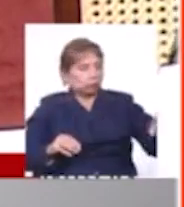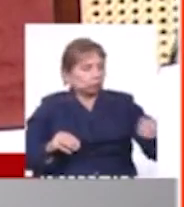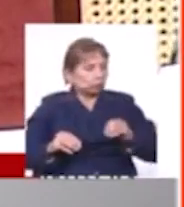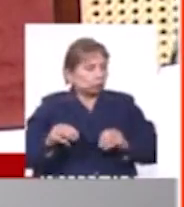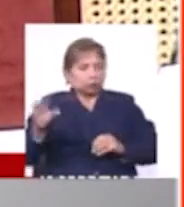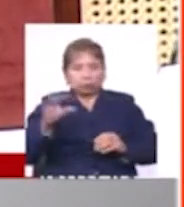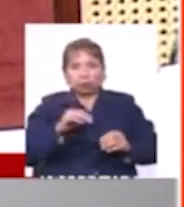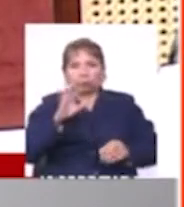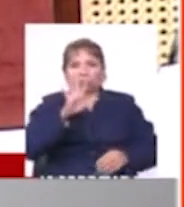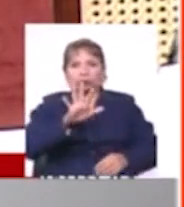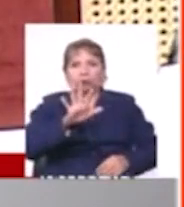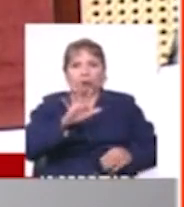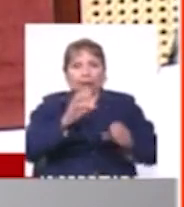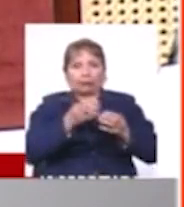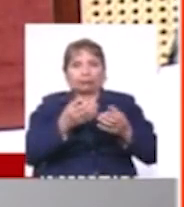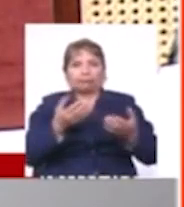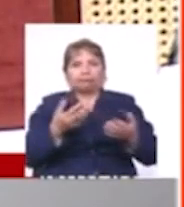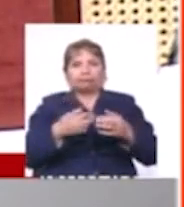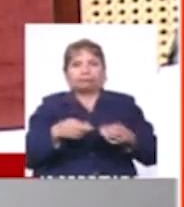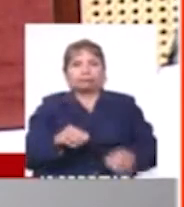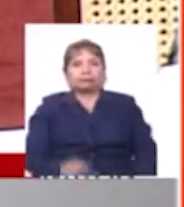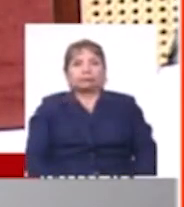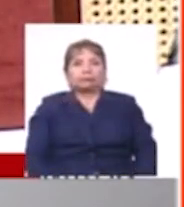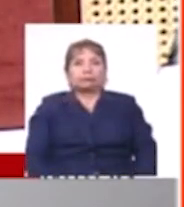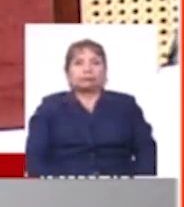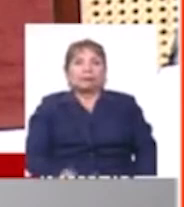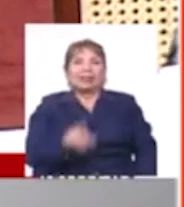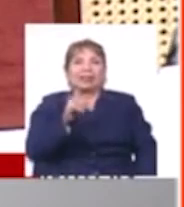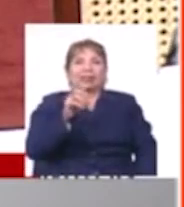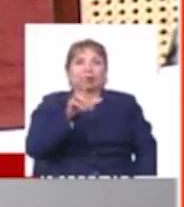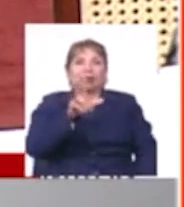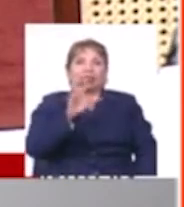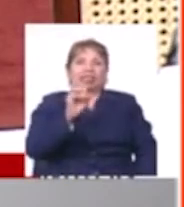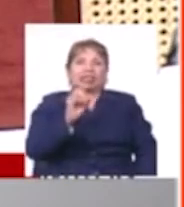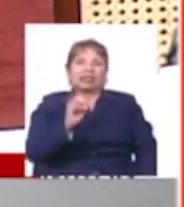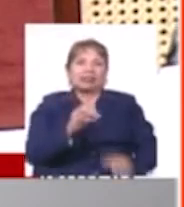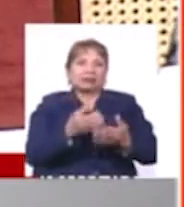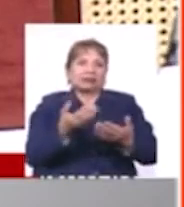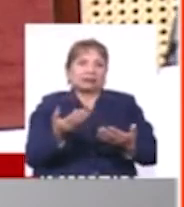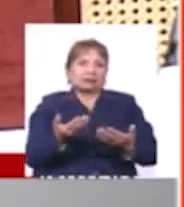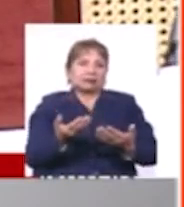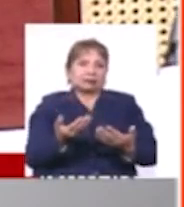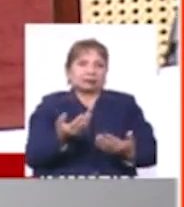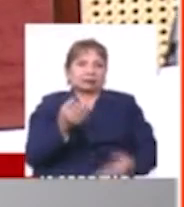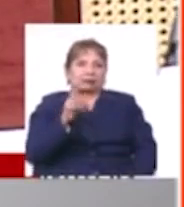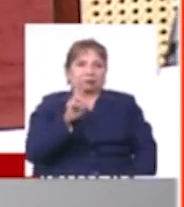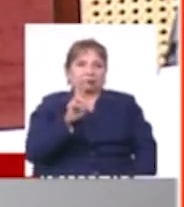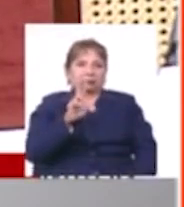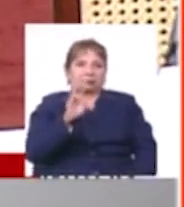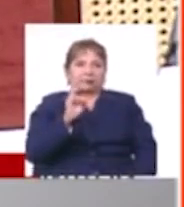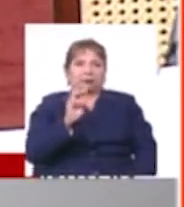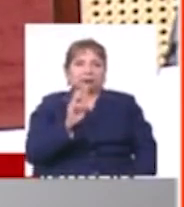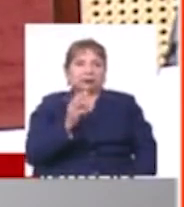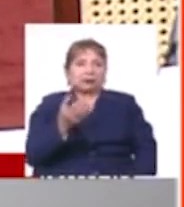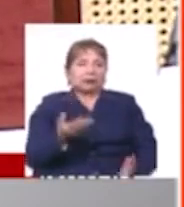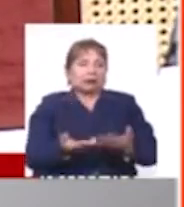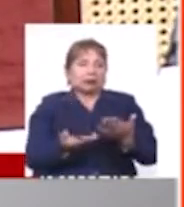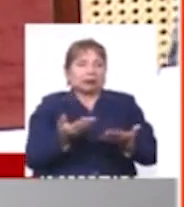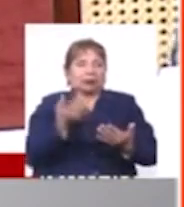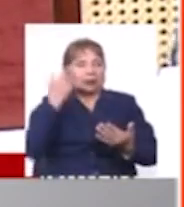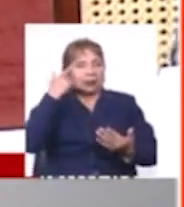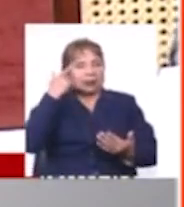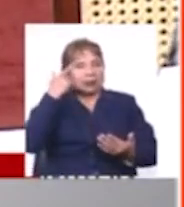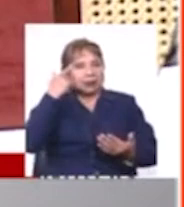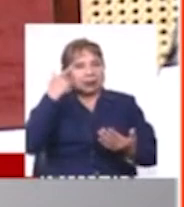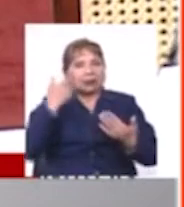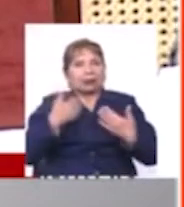austeridad, entonces ellos mismos se colocan sus propios bonos. Como no pueden subir el sueldo